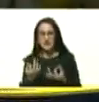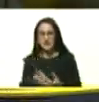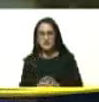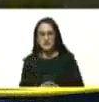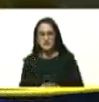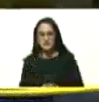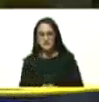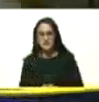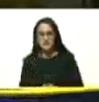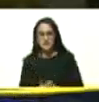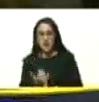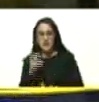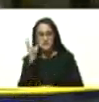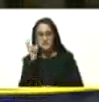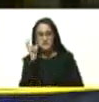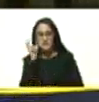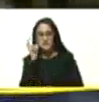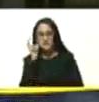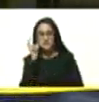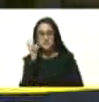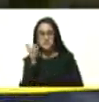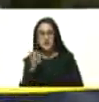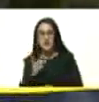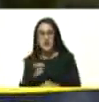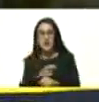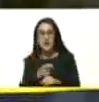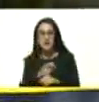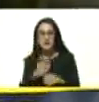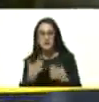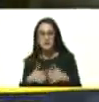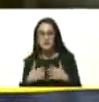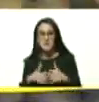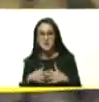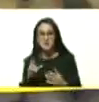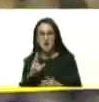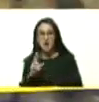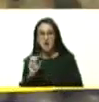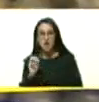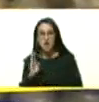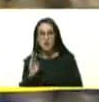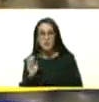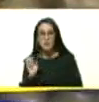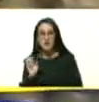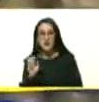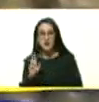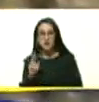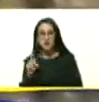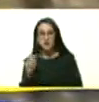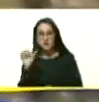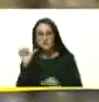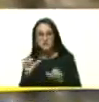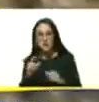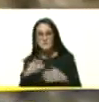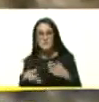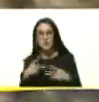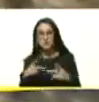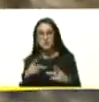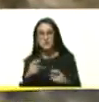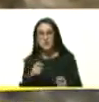bueno, ya vamos a escuchar la intervención de nuestro gerente de la planta, Roberto, quien va a hablar un poco sobre todo el proceso